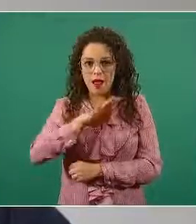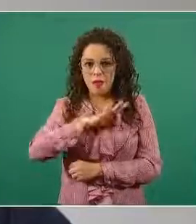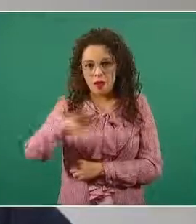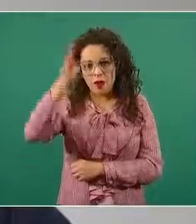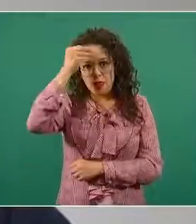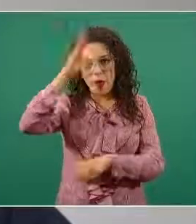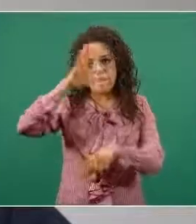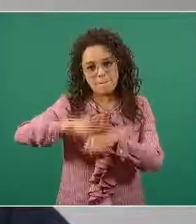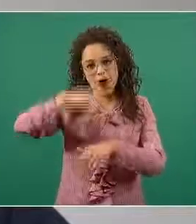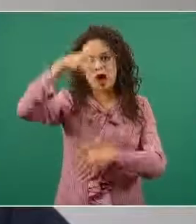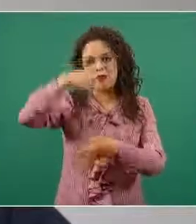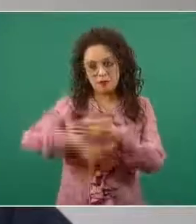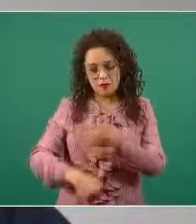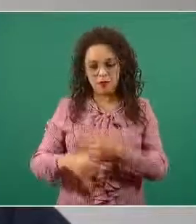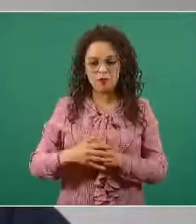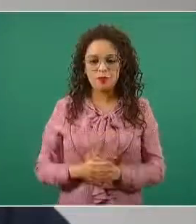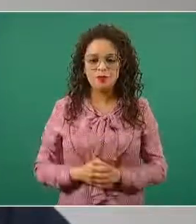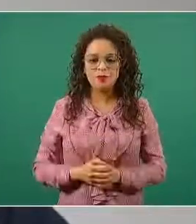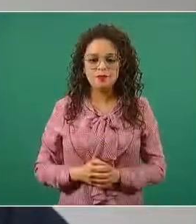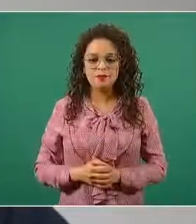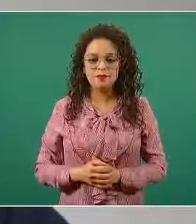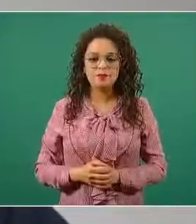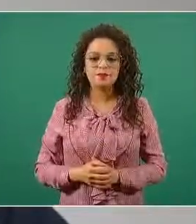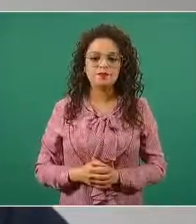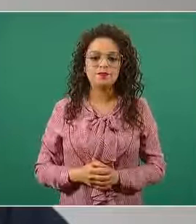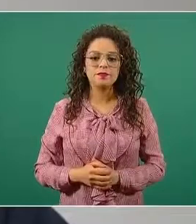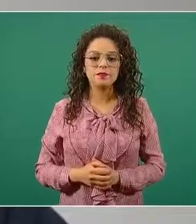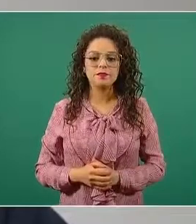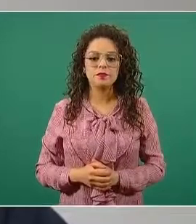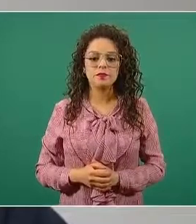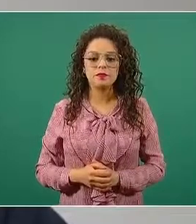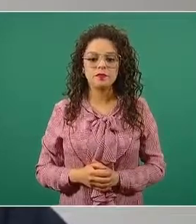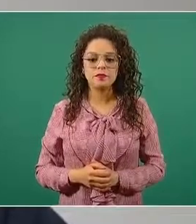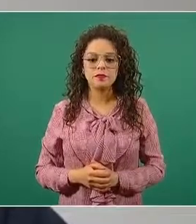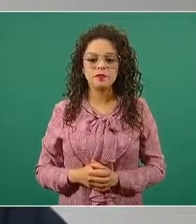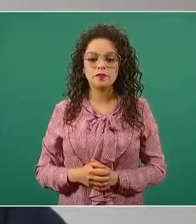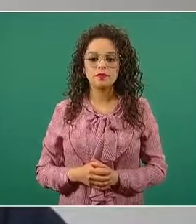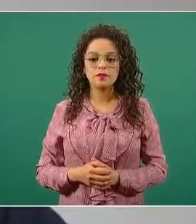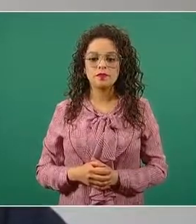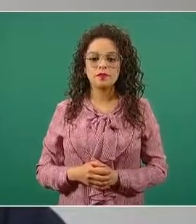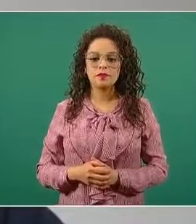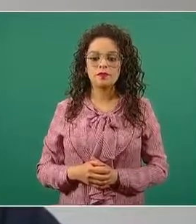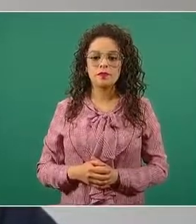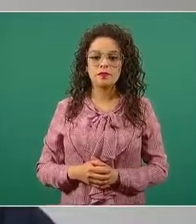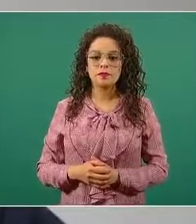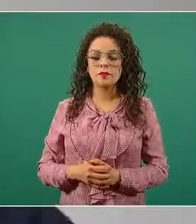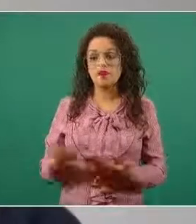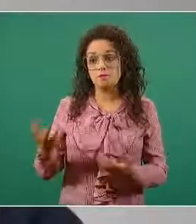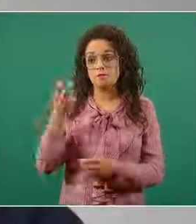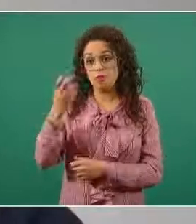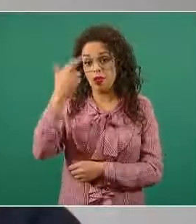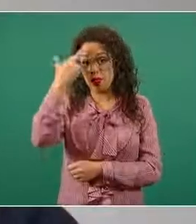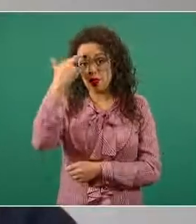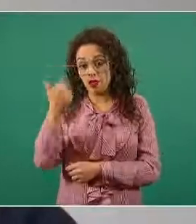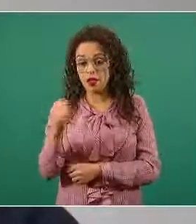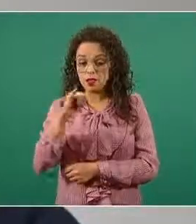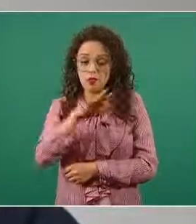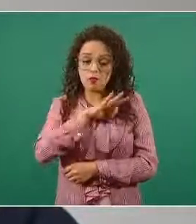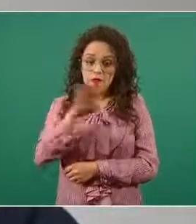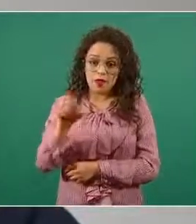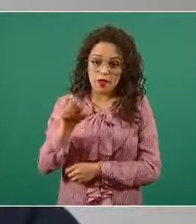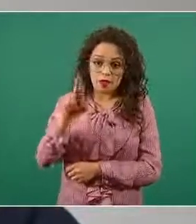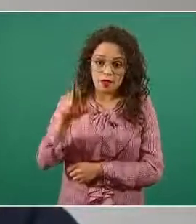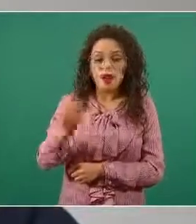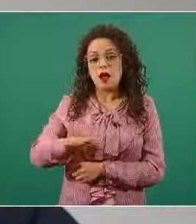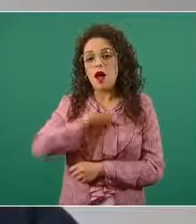académica. Es muy probable que tenga una relación con este aspecto, es decir, en donde pues obviamente tanto los